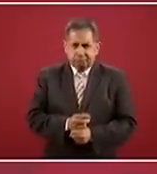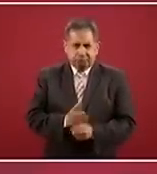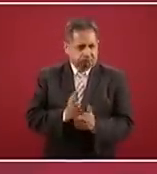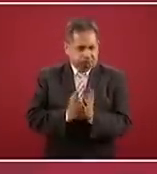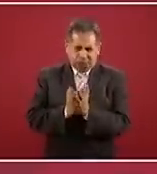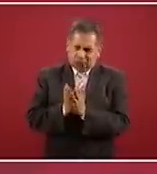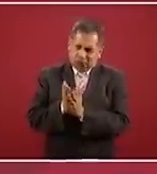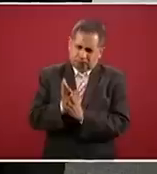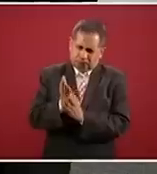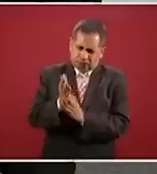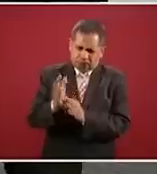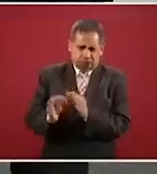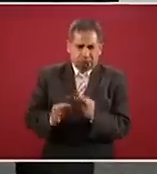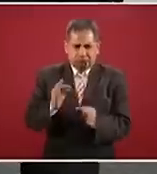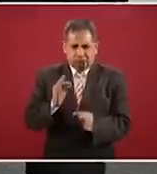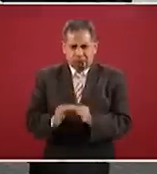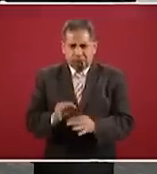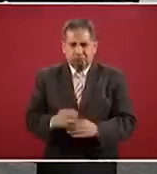íntegras,